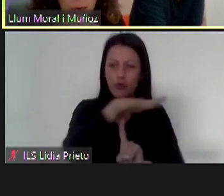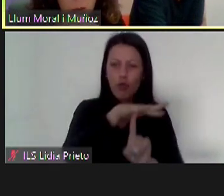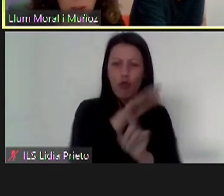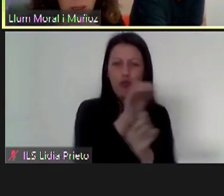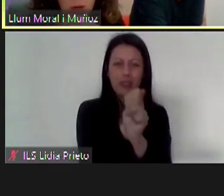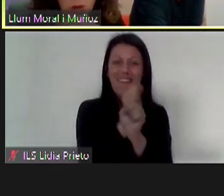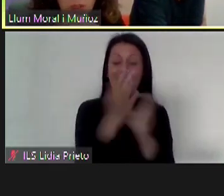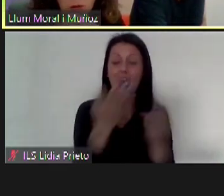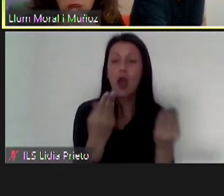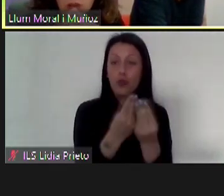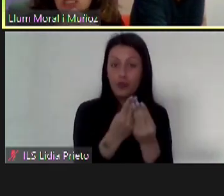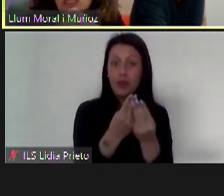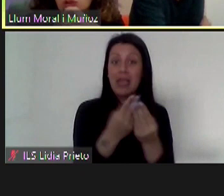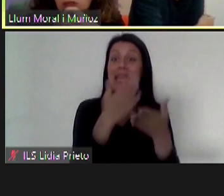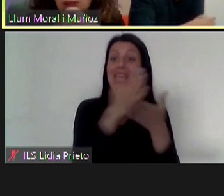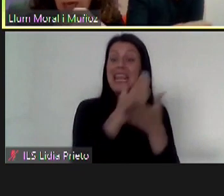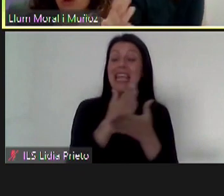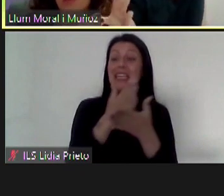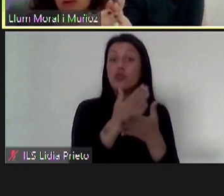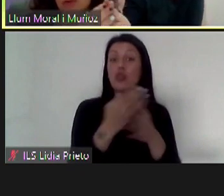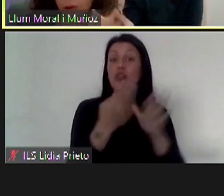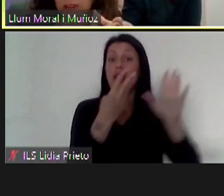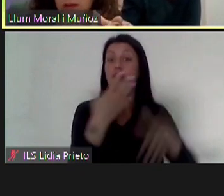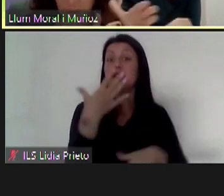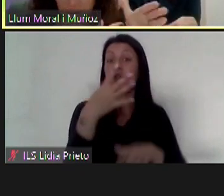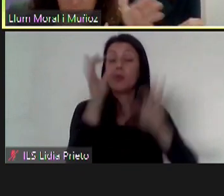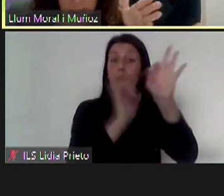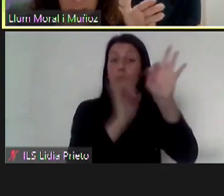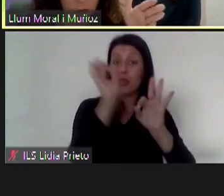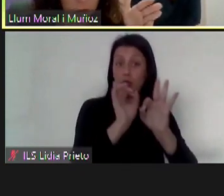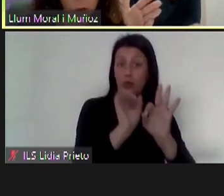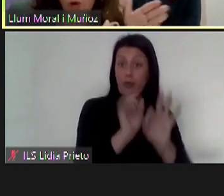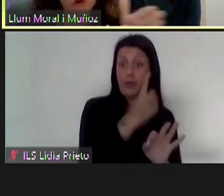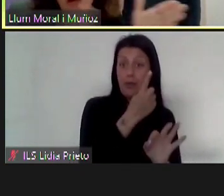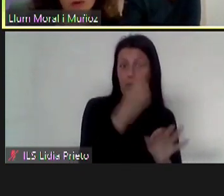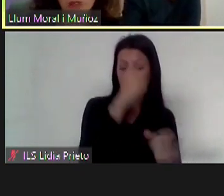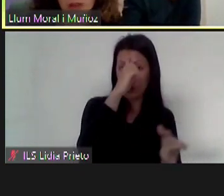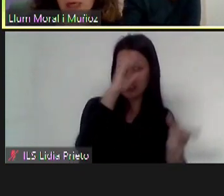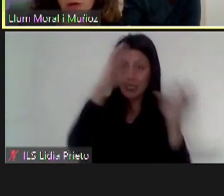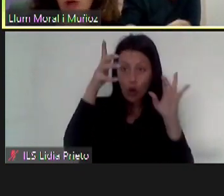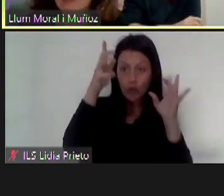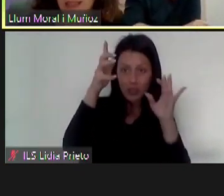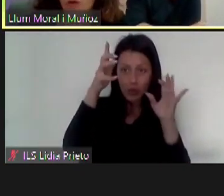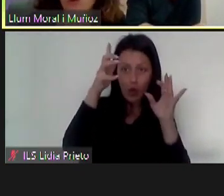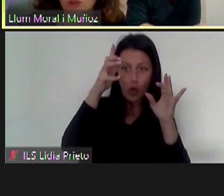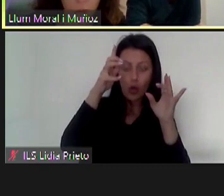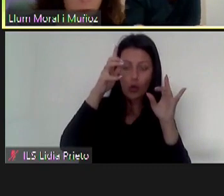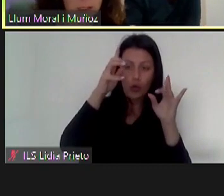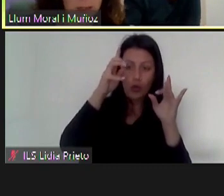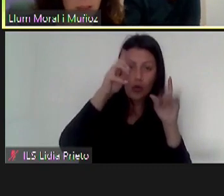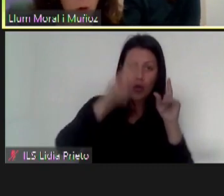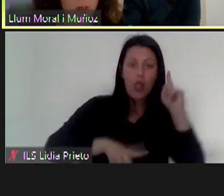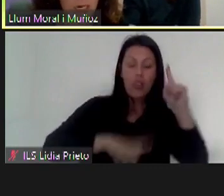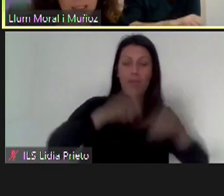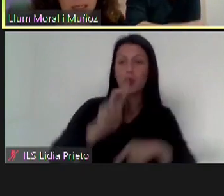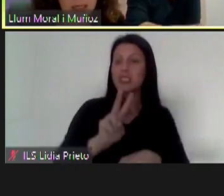que el 85% de los casos atendidos en un primer brote psicótico luego ya no ha tenido un segundo